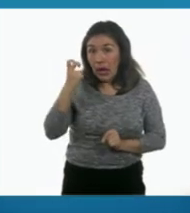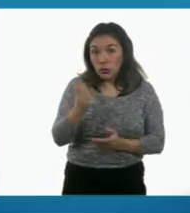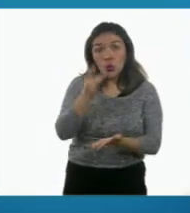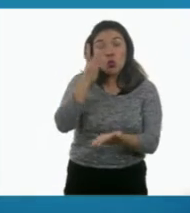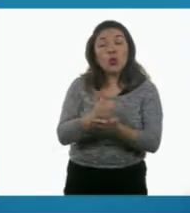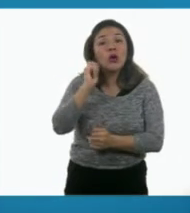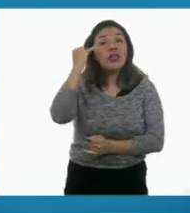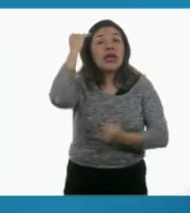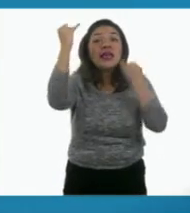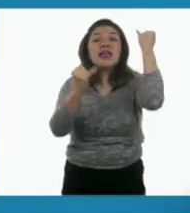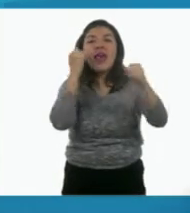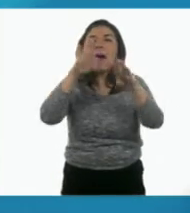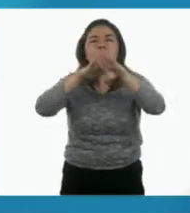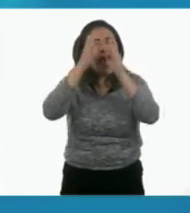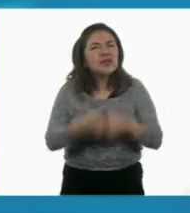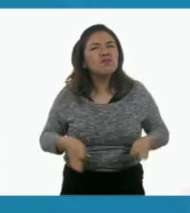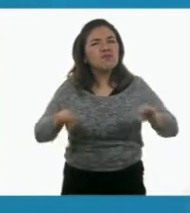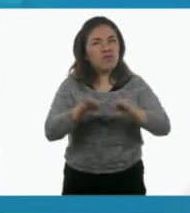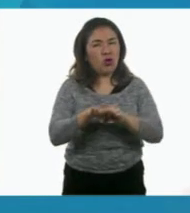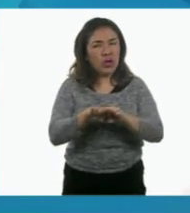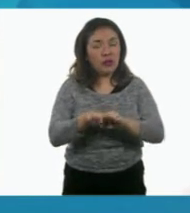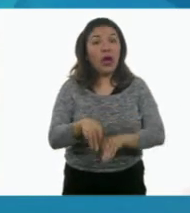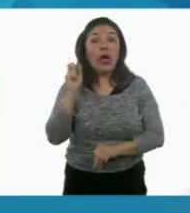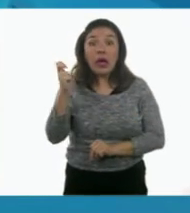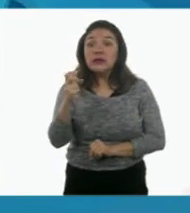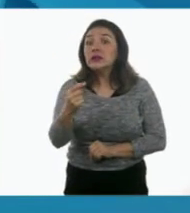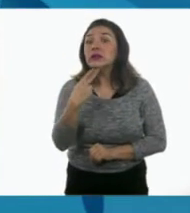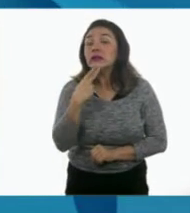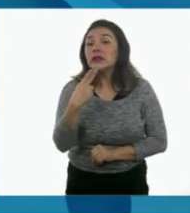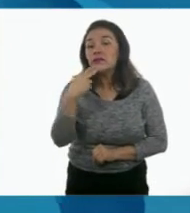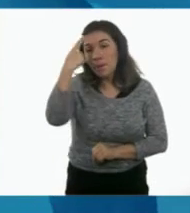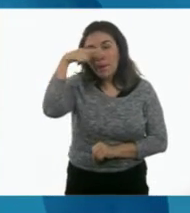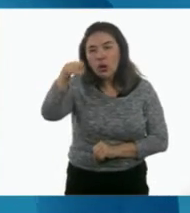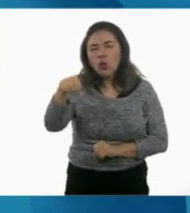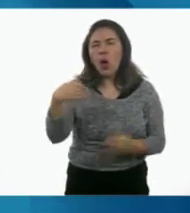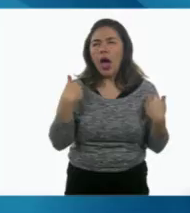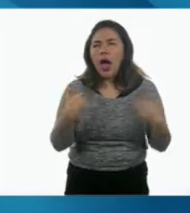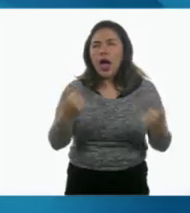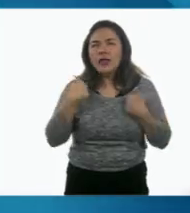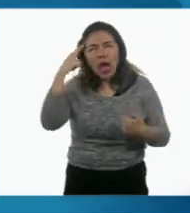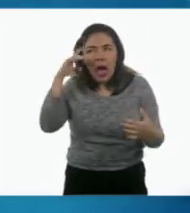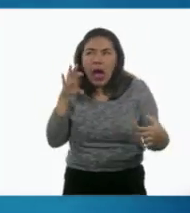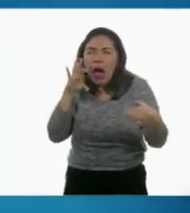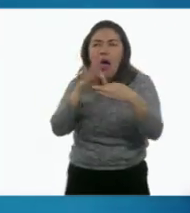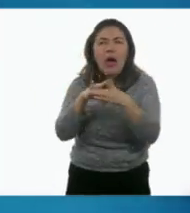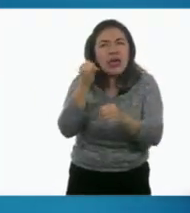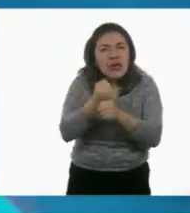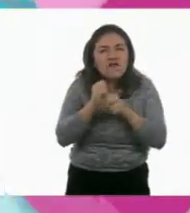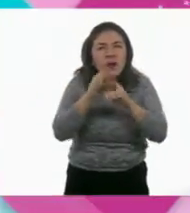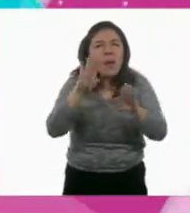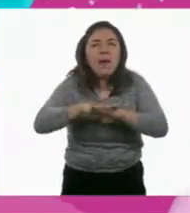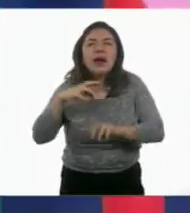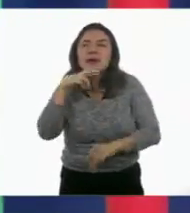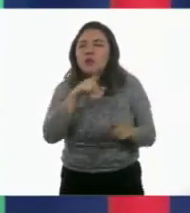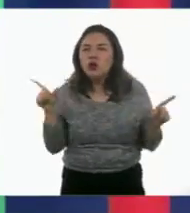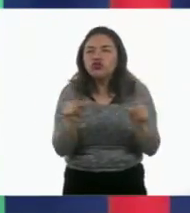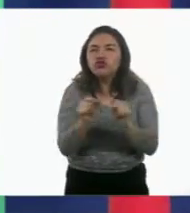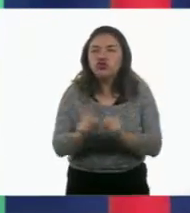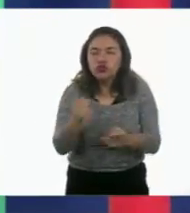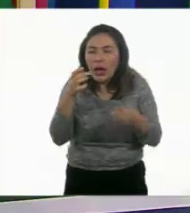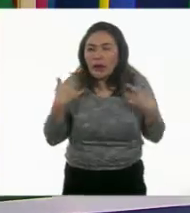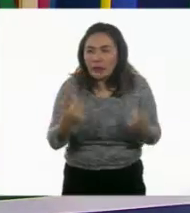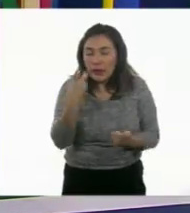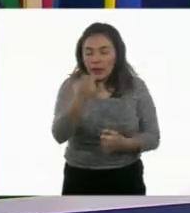solo las ideas principales y sirve para repasar brevemente toda la información. Maestra,